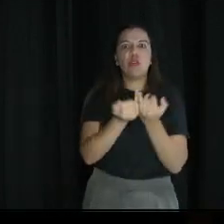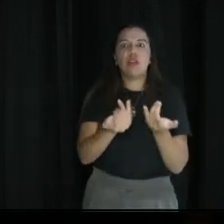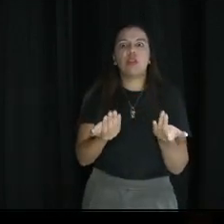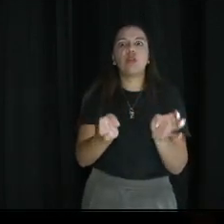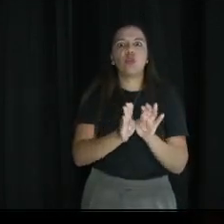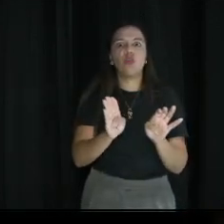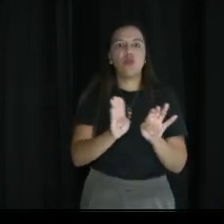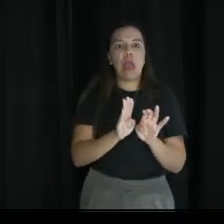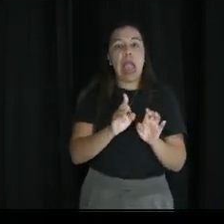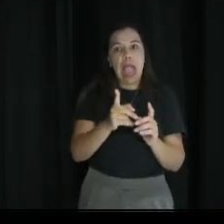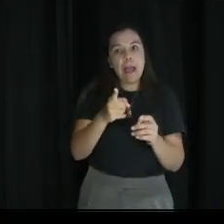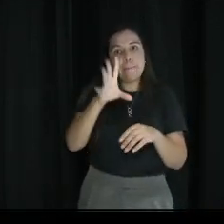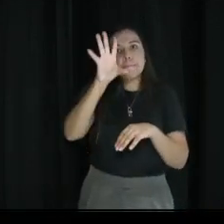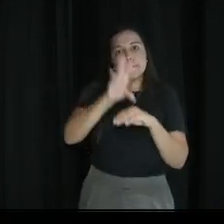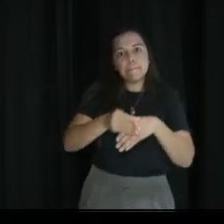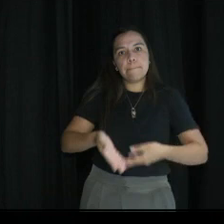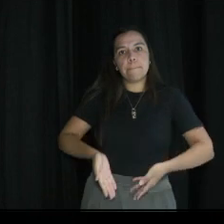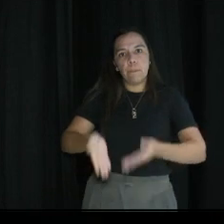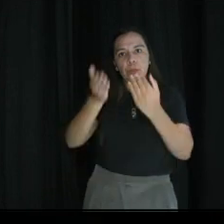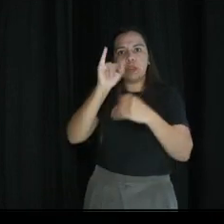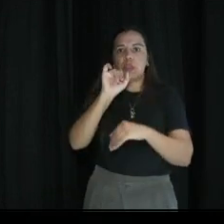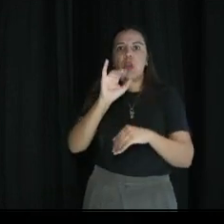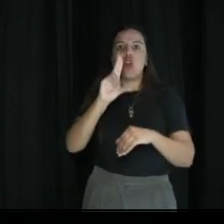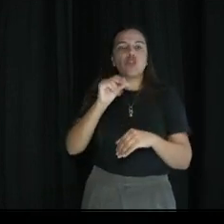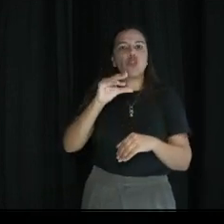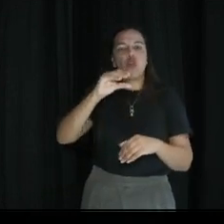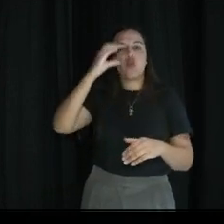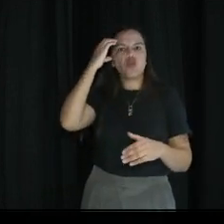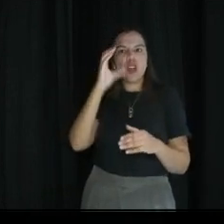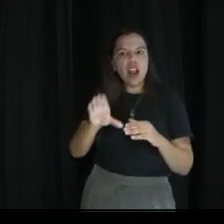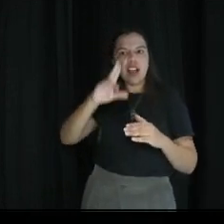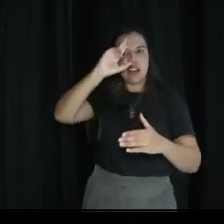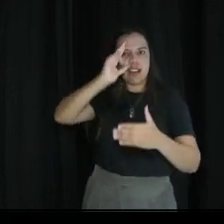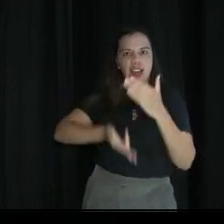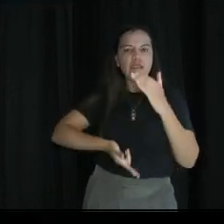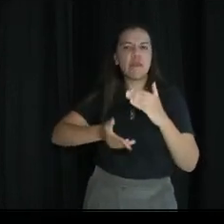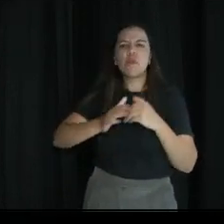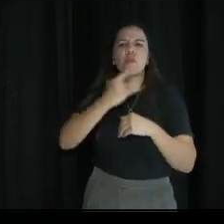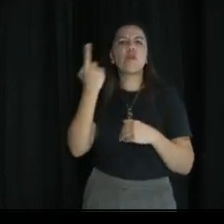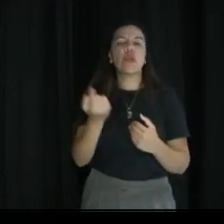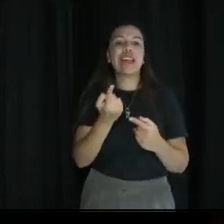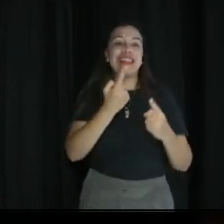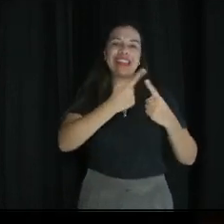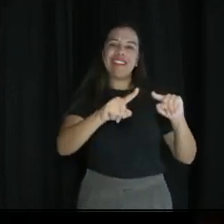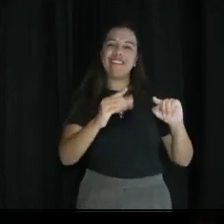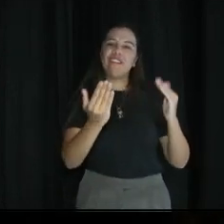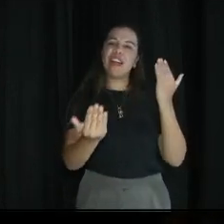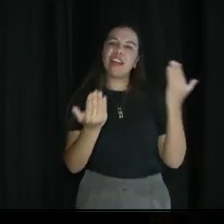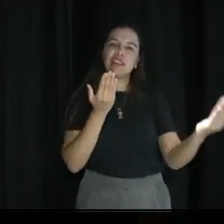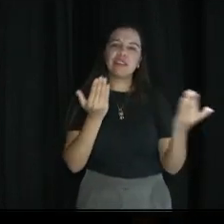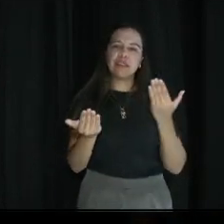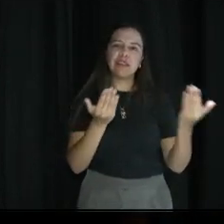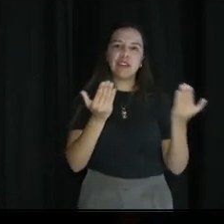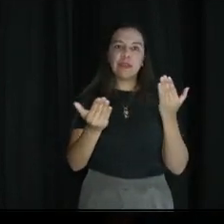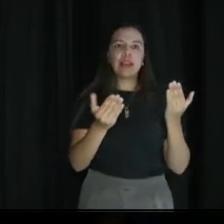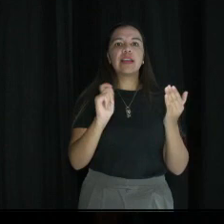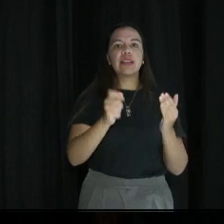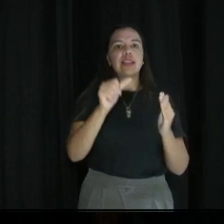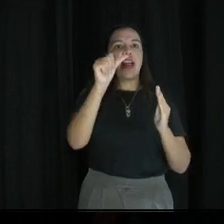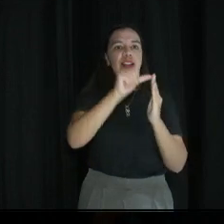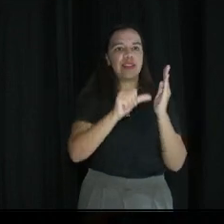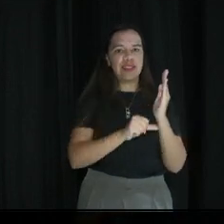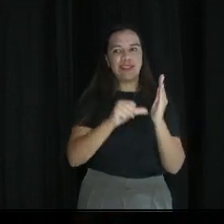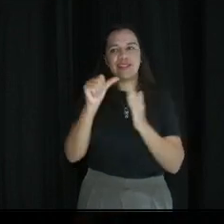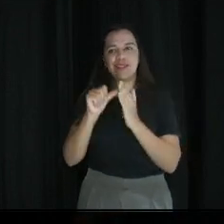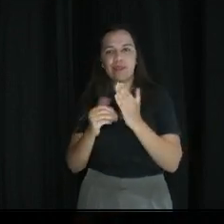están permitidos, o sea, quiere decir no son considerados como delito. ¿Por qué? Porque a diferencia, como yo les hacía mención, al tipo de delito de crueldad